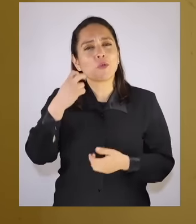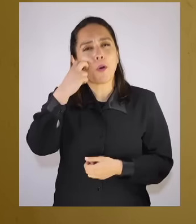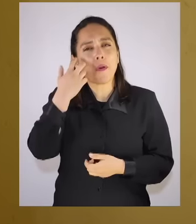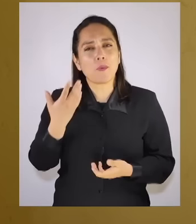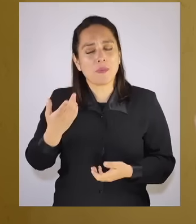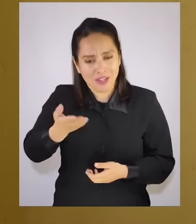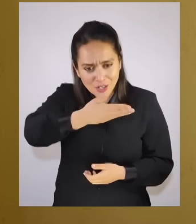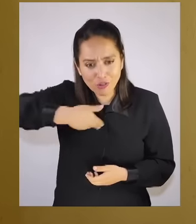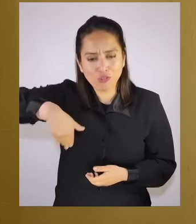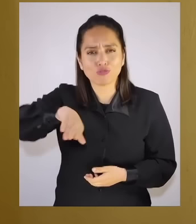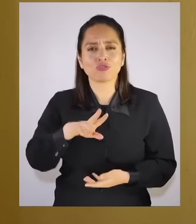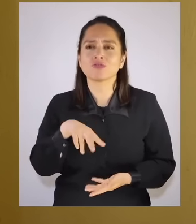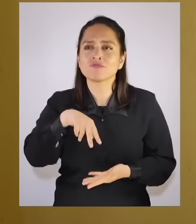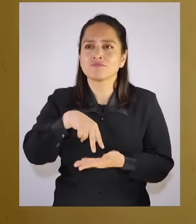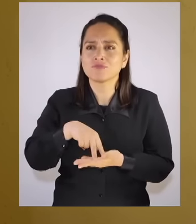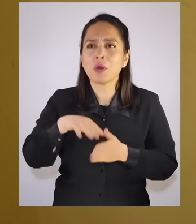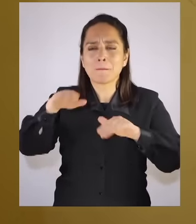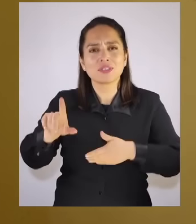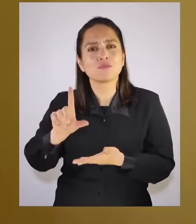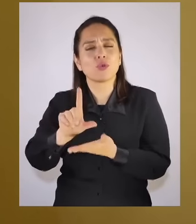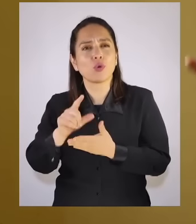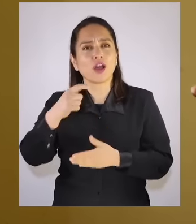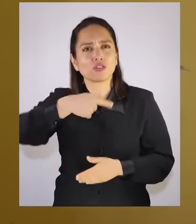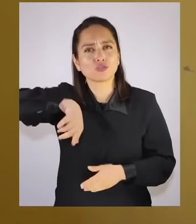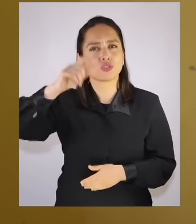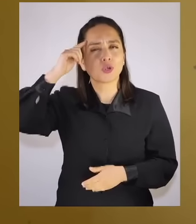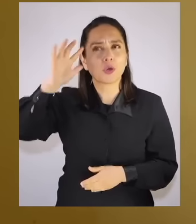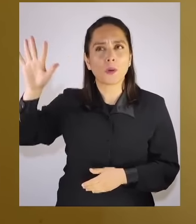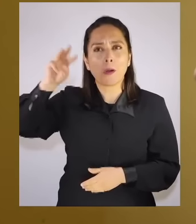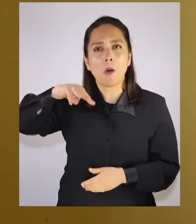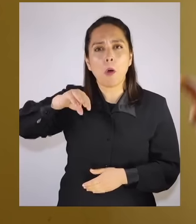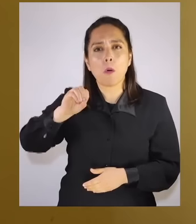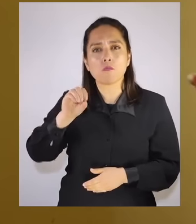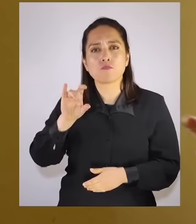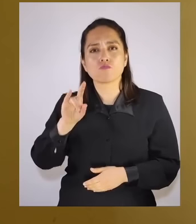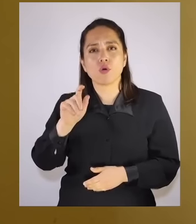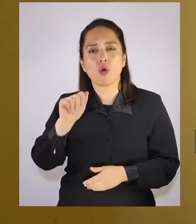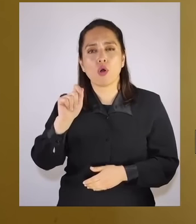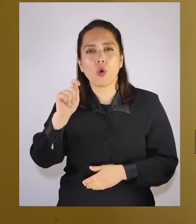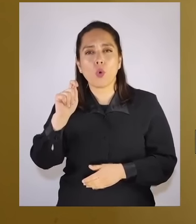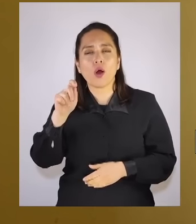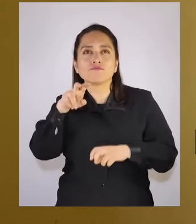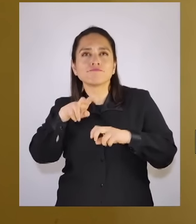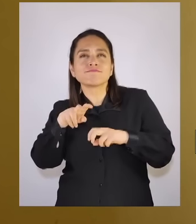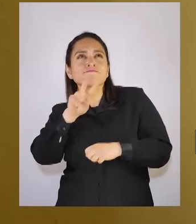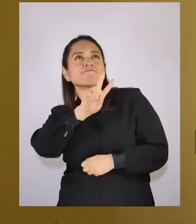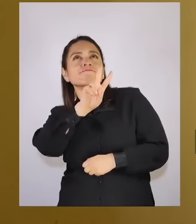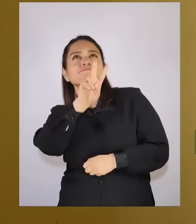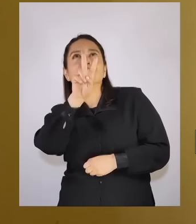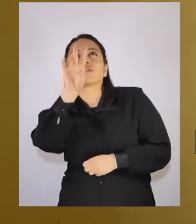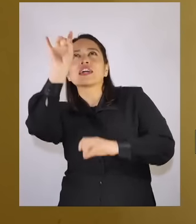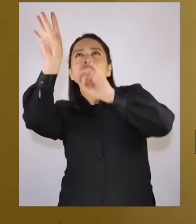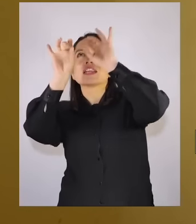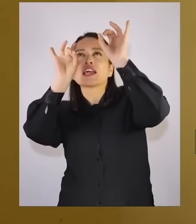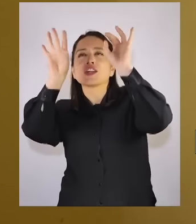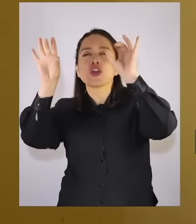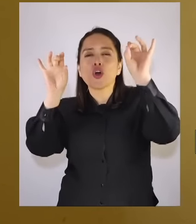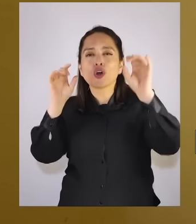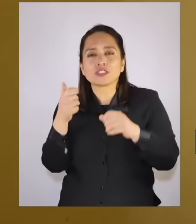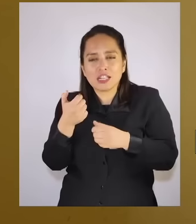del nosotros posicionarnos en ese lugar, nosotros imaginarnos ser ese Juan Mowat que estaba aquí de noche observando las estrellas, calibrando